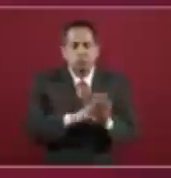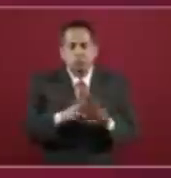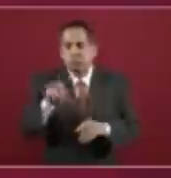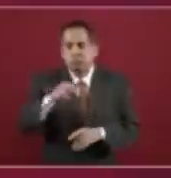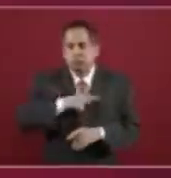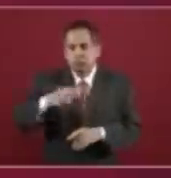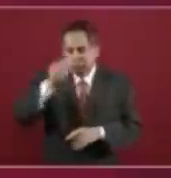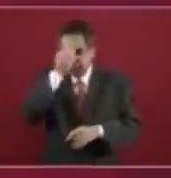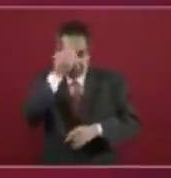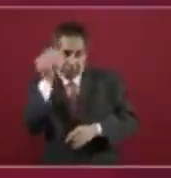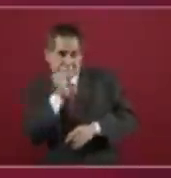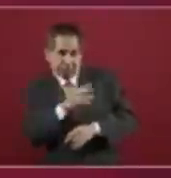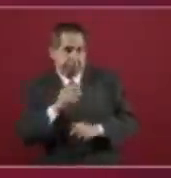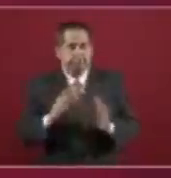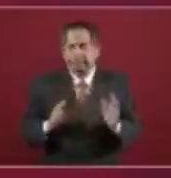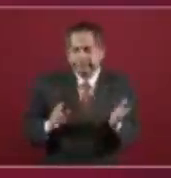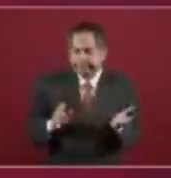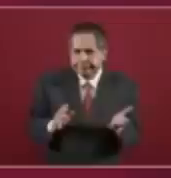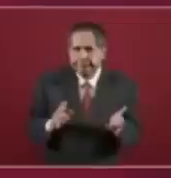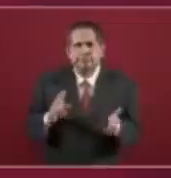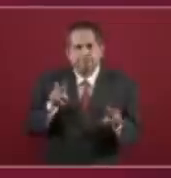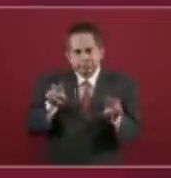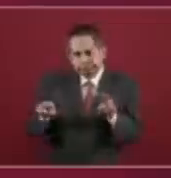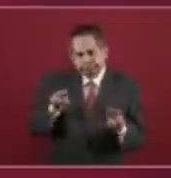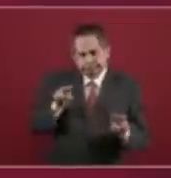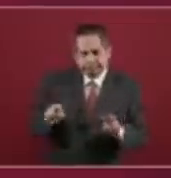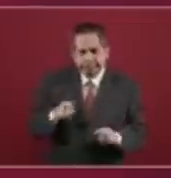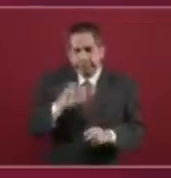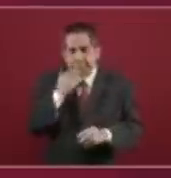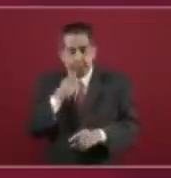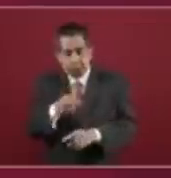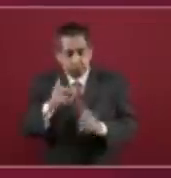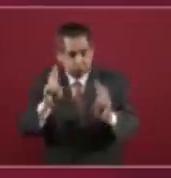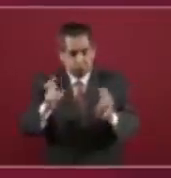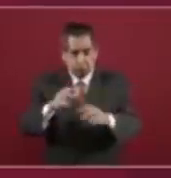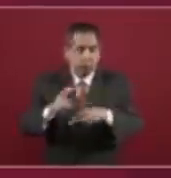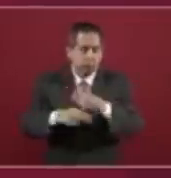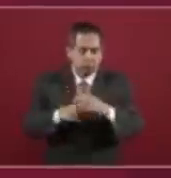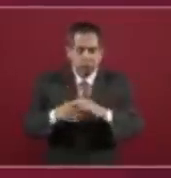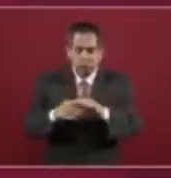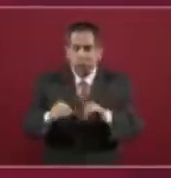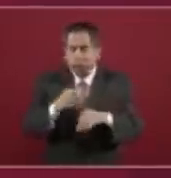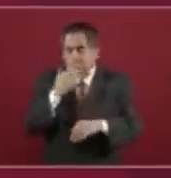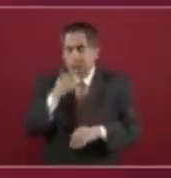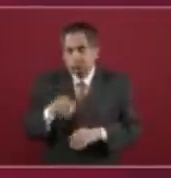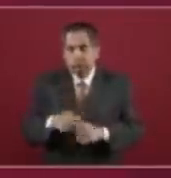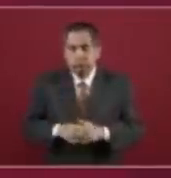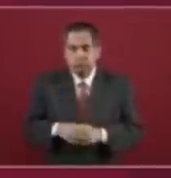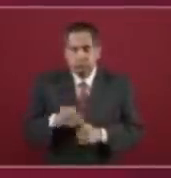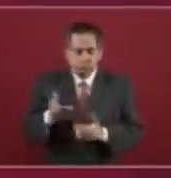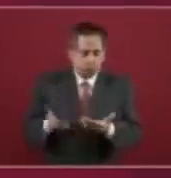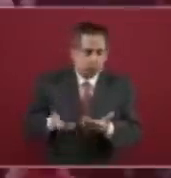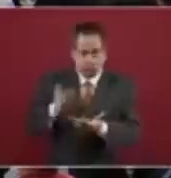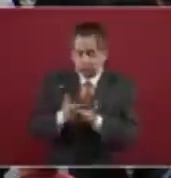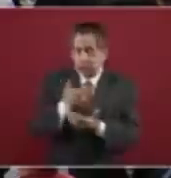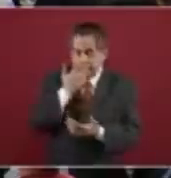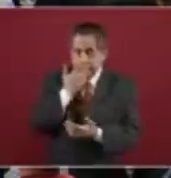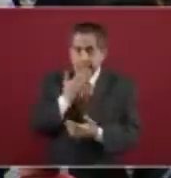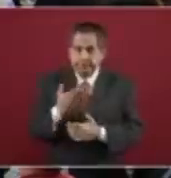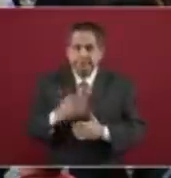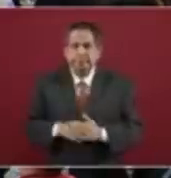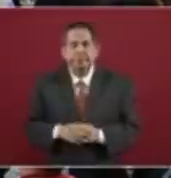Eso se puede ver, es un buen tema pues a tratar, o sea, lo que estás planteando. Es